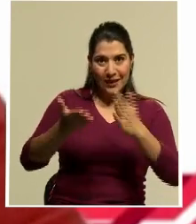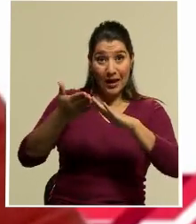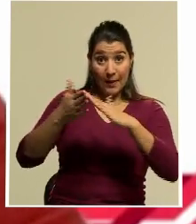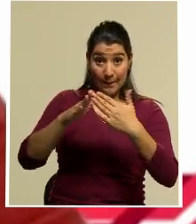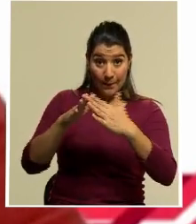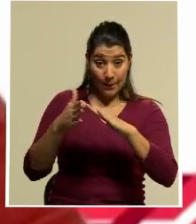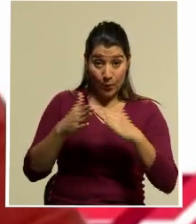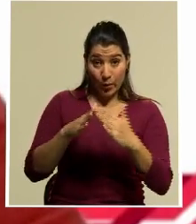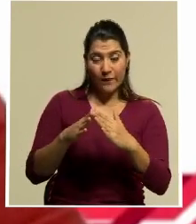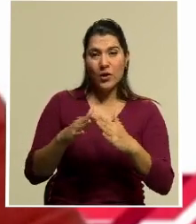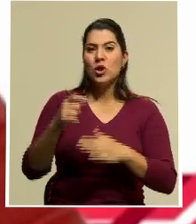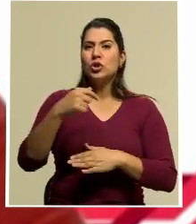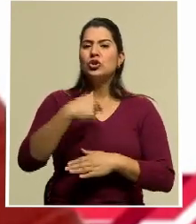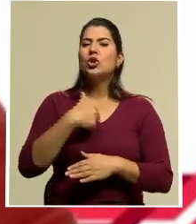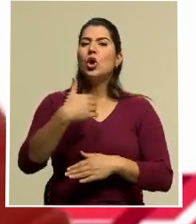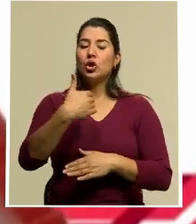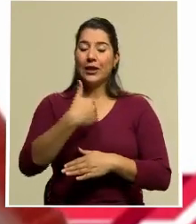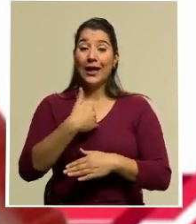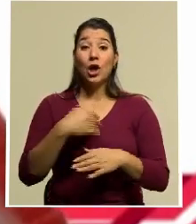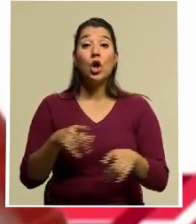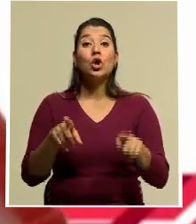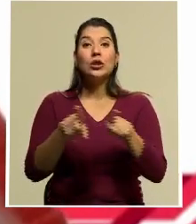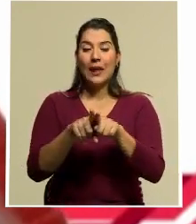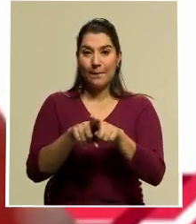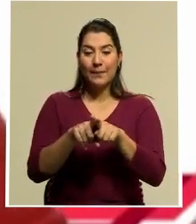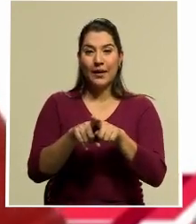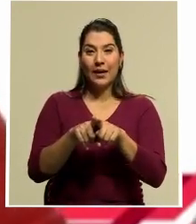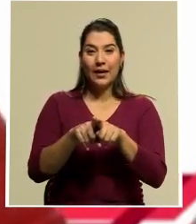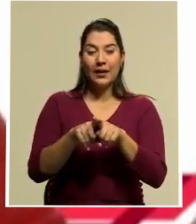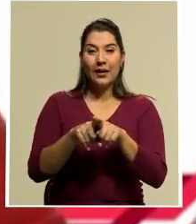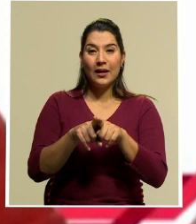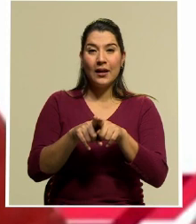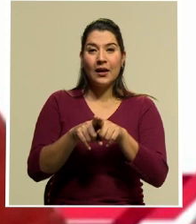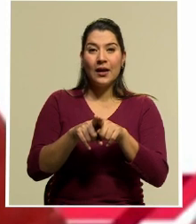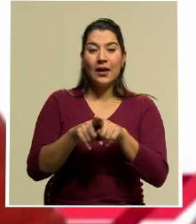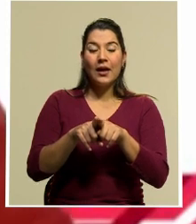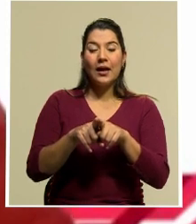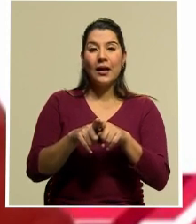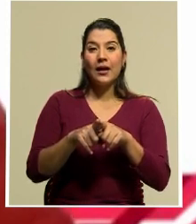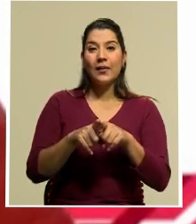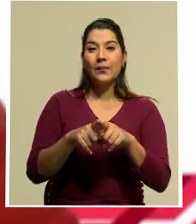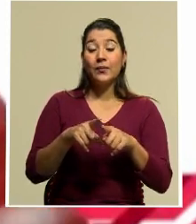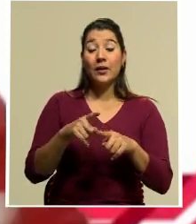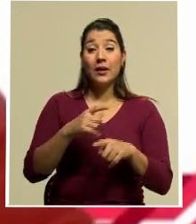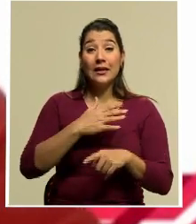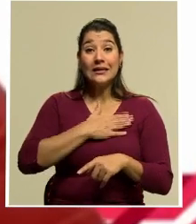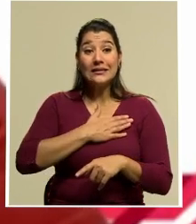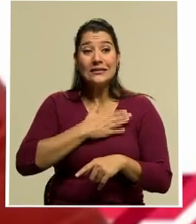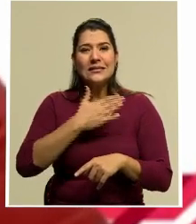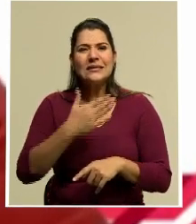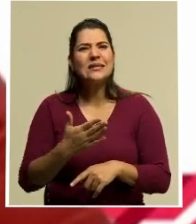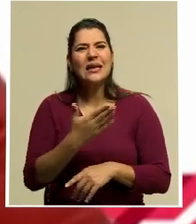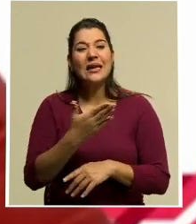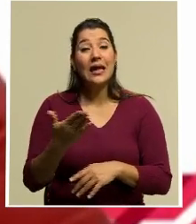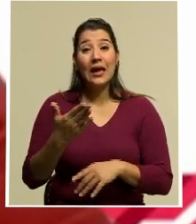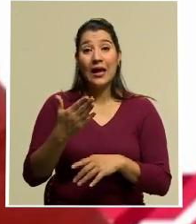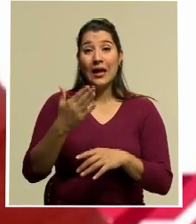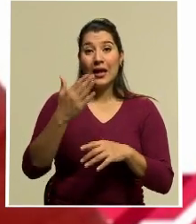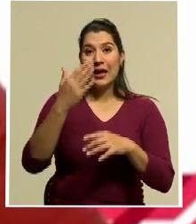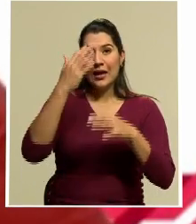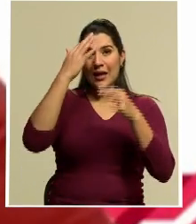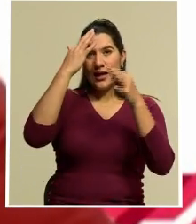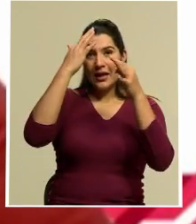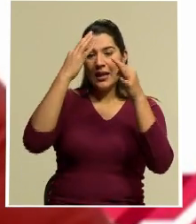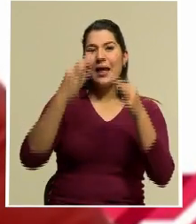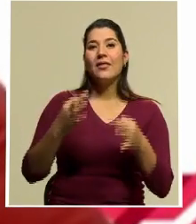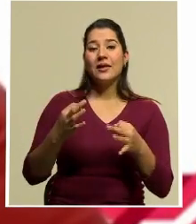Tengo, además de eso, pues una hoja de vida que también pongo a disposición. La decisión es efectivamente